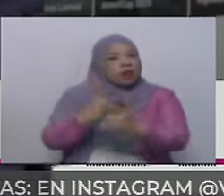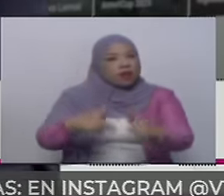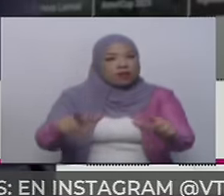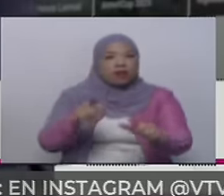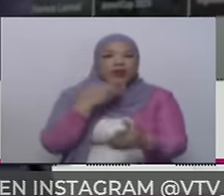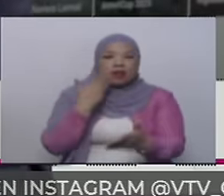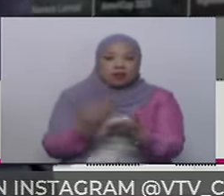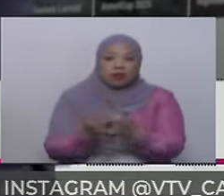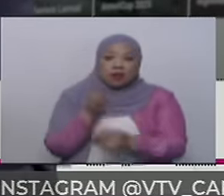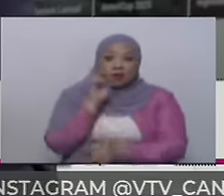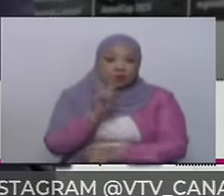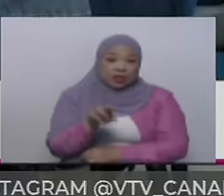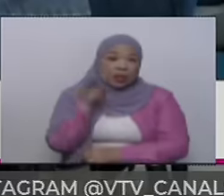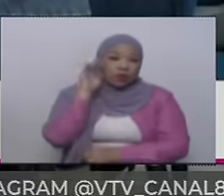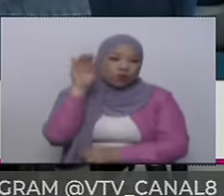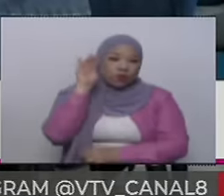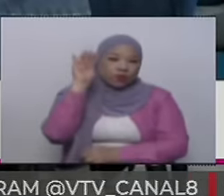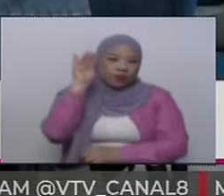Ustedes verán.